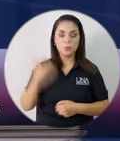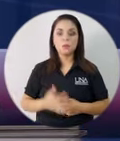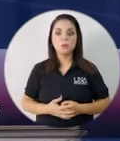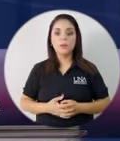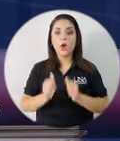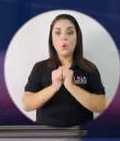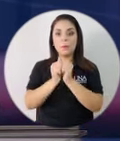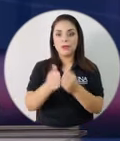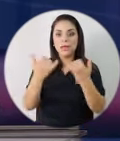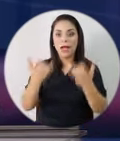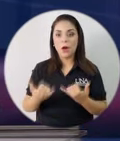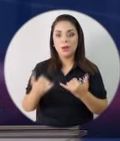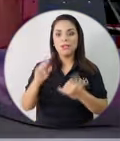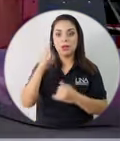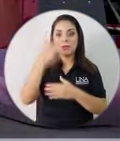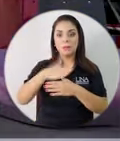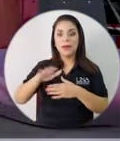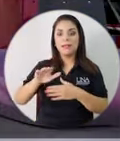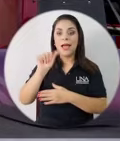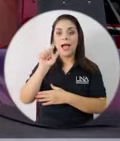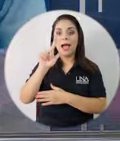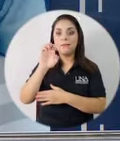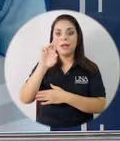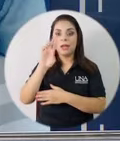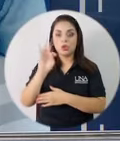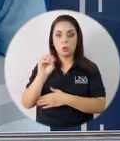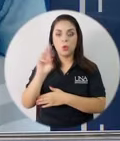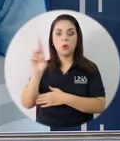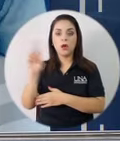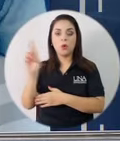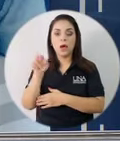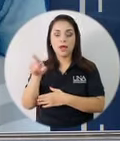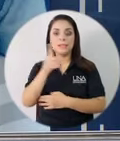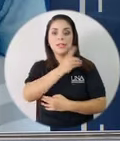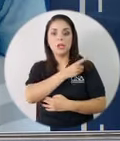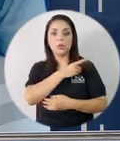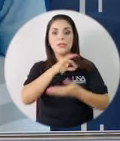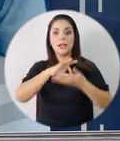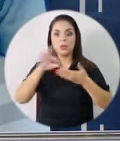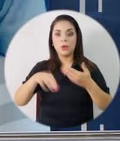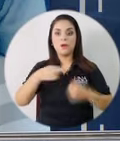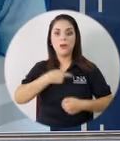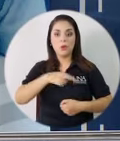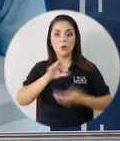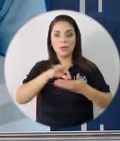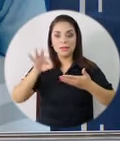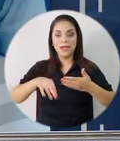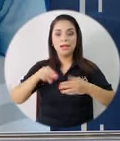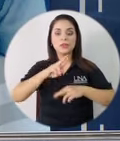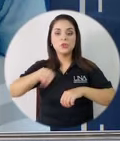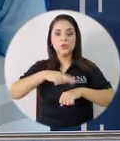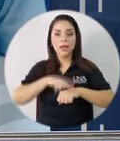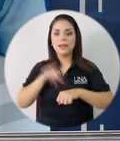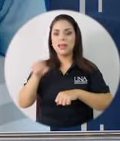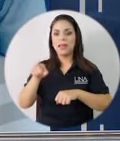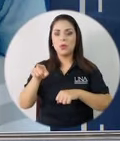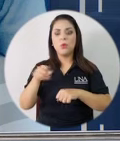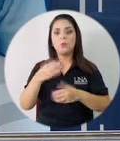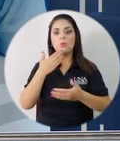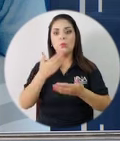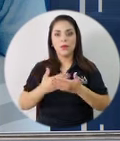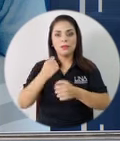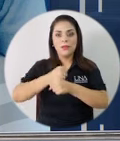segundo bloque Alberto Rojas Rojas, quien es el director de la Escuela Ecuménica de Ciencias de la Religión de la Universidad Nacional, quien ha tenido un papel protagónico